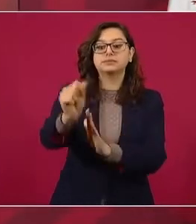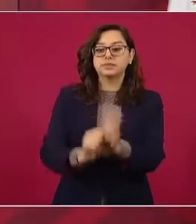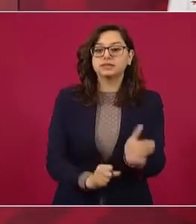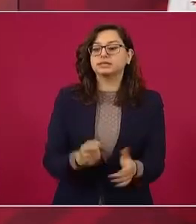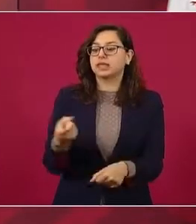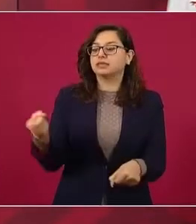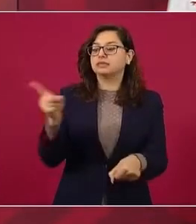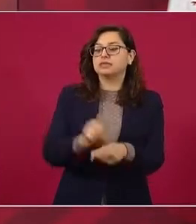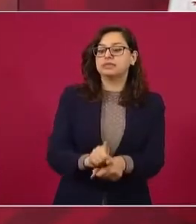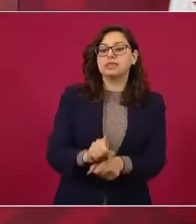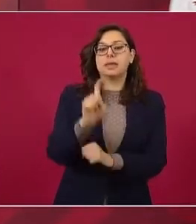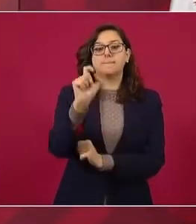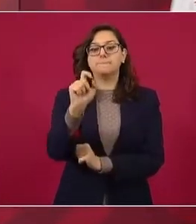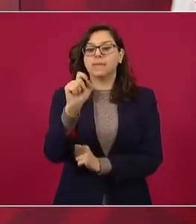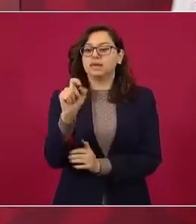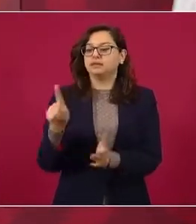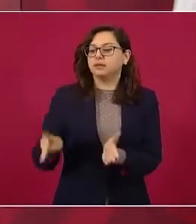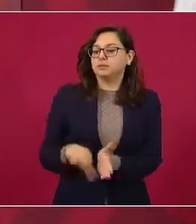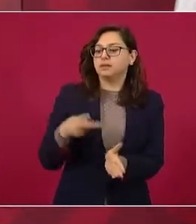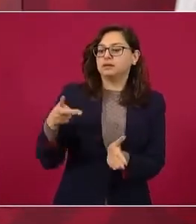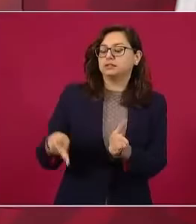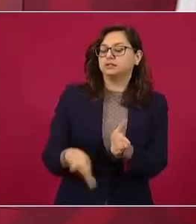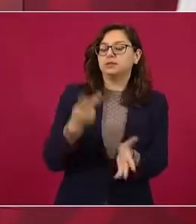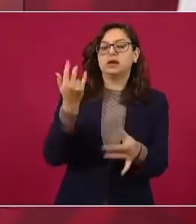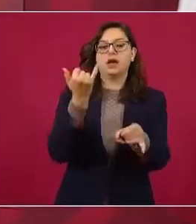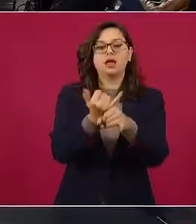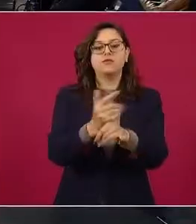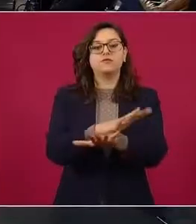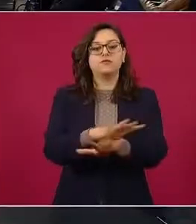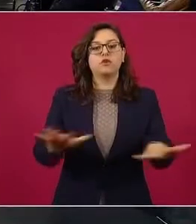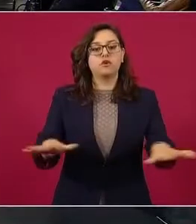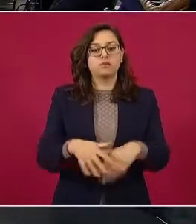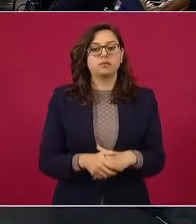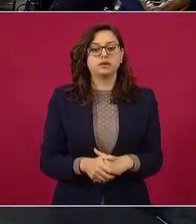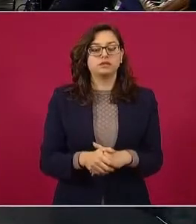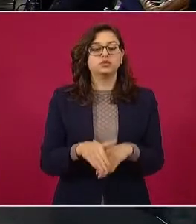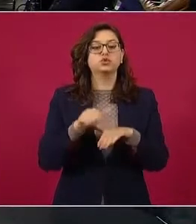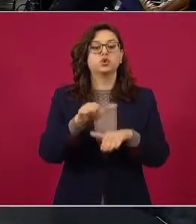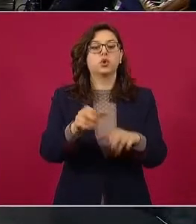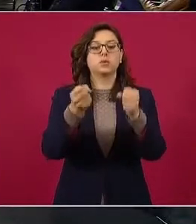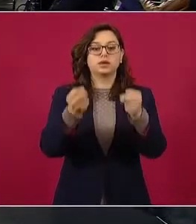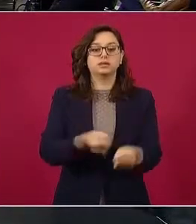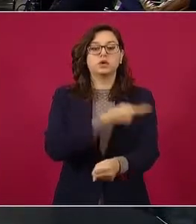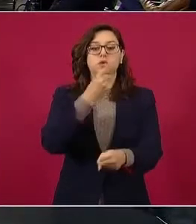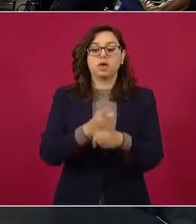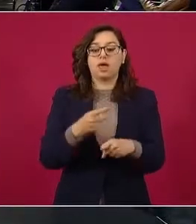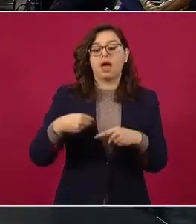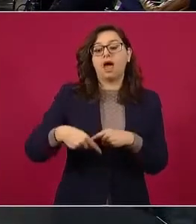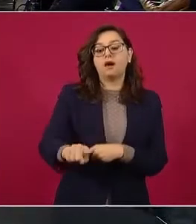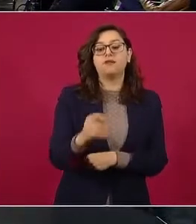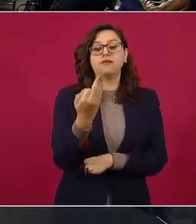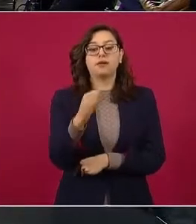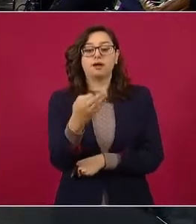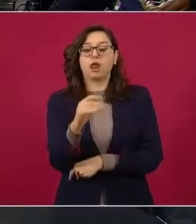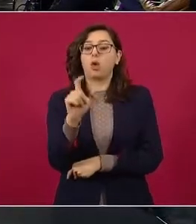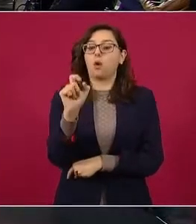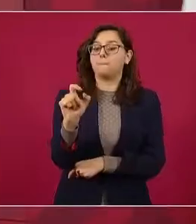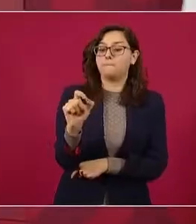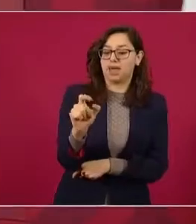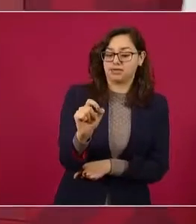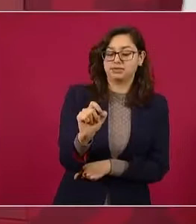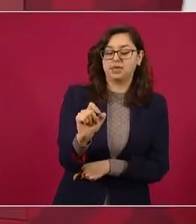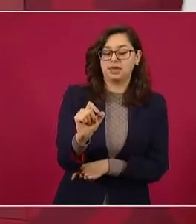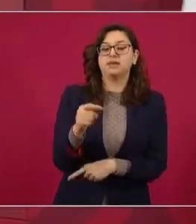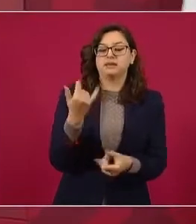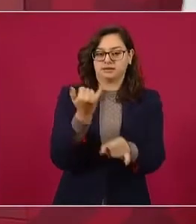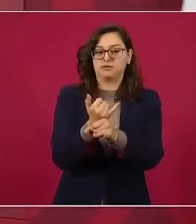a informar. Este 20, además de este caso que se tiene